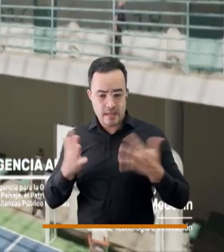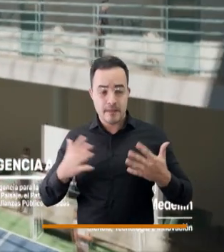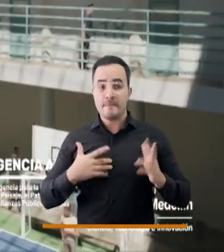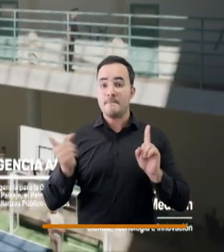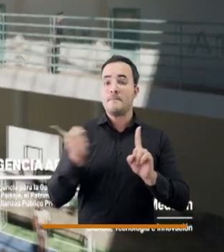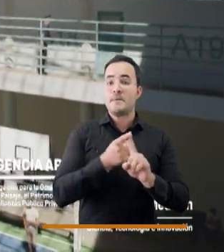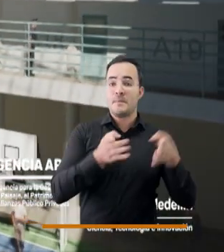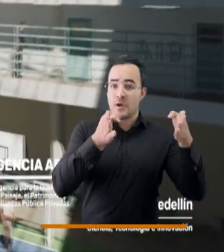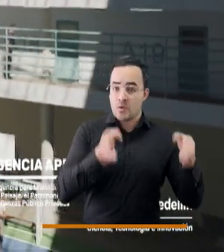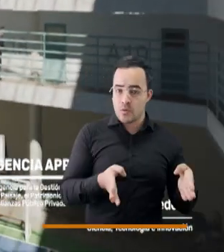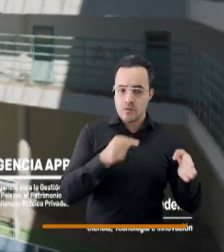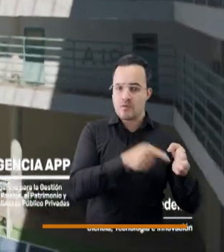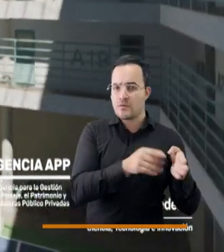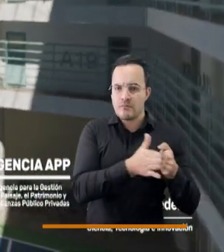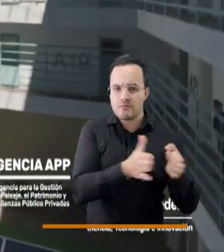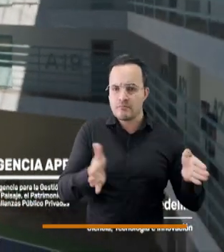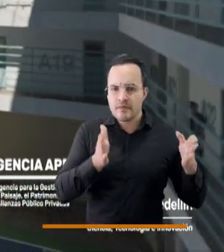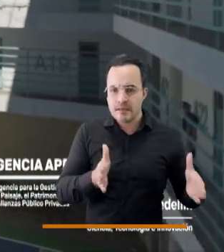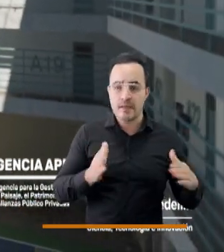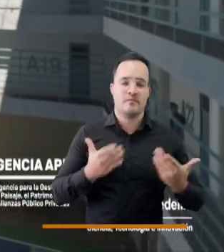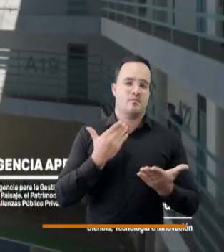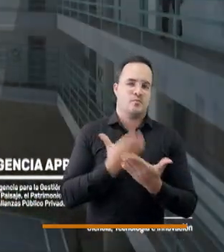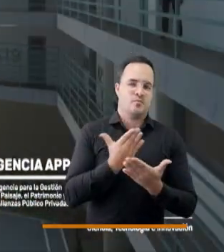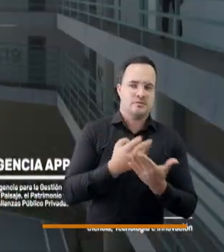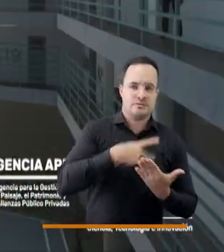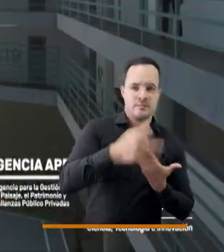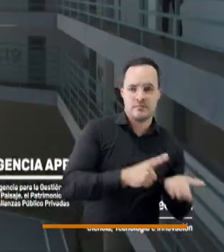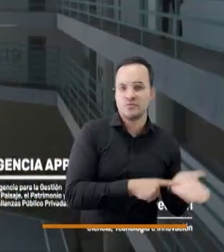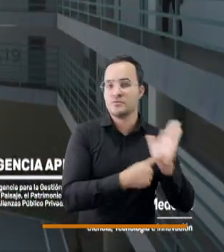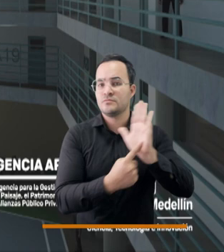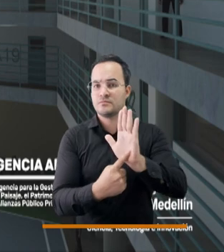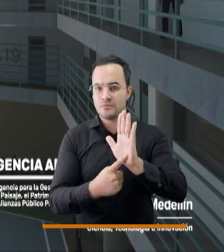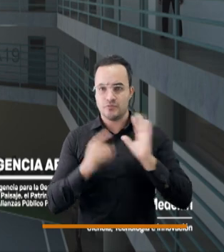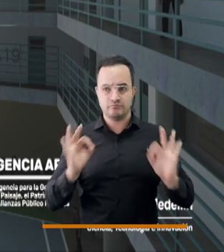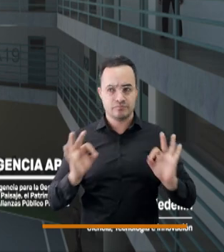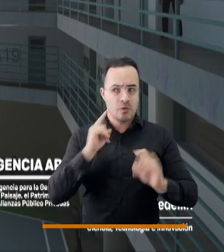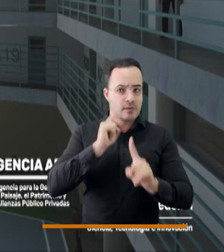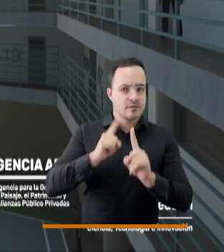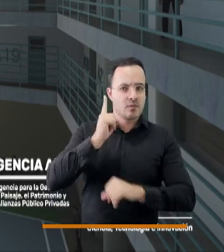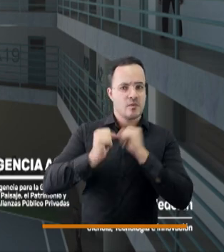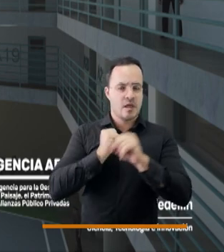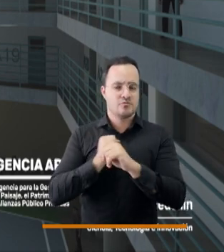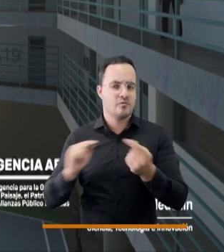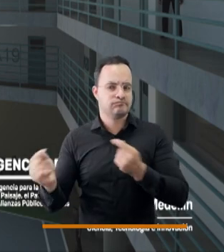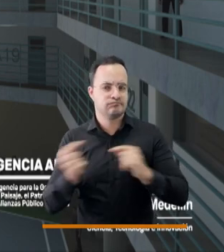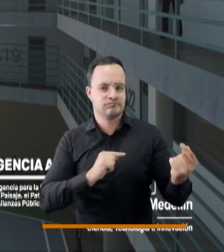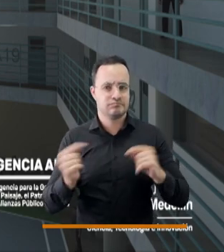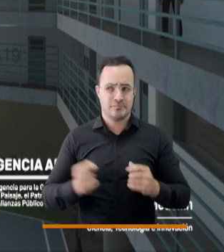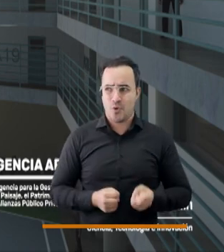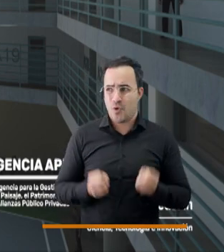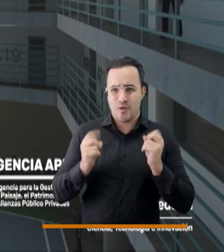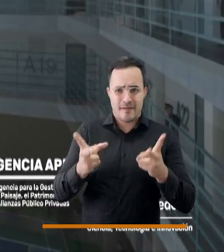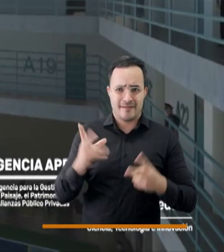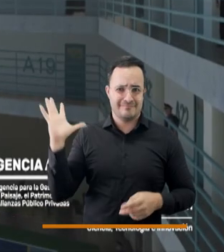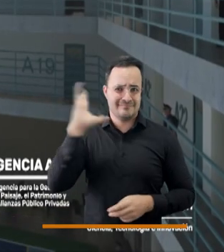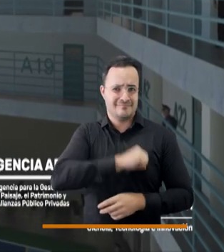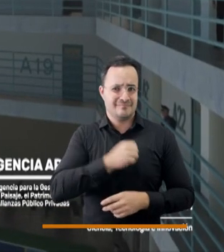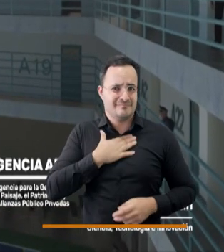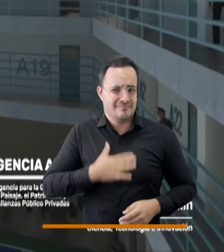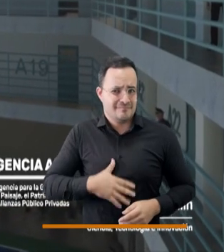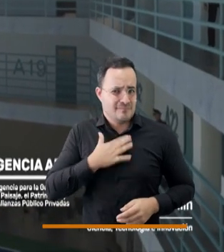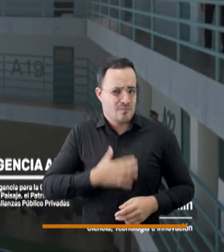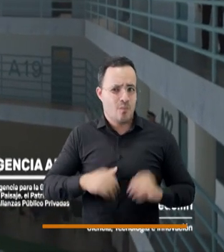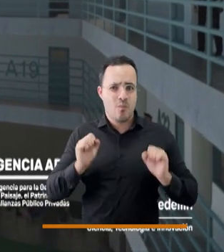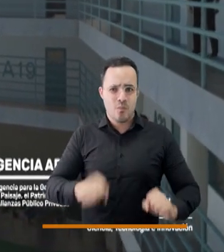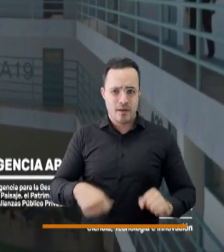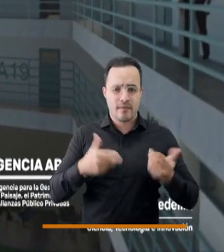fase o el primer cumplimiento se dé, que es presentar el proyecto como tal al año entrante, es decir, se podría esperar hasta el